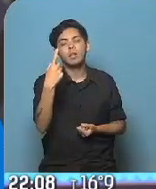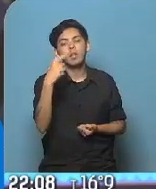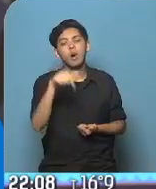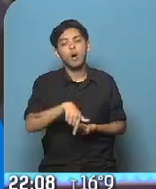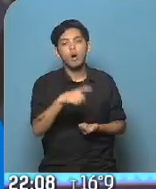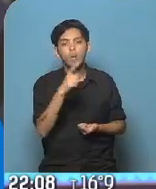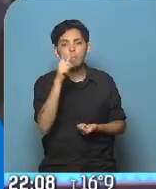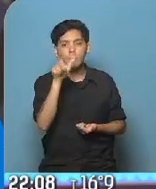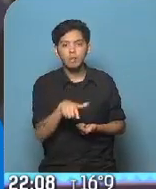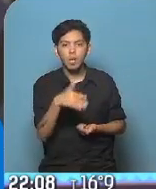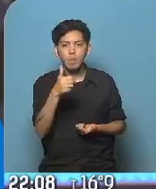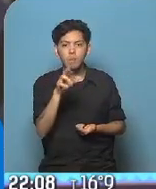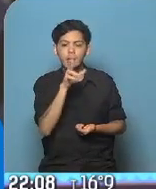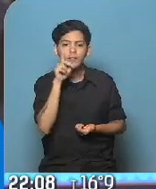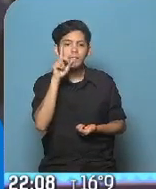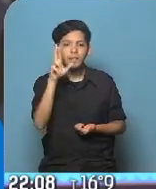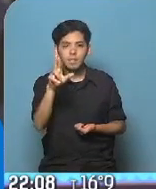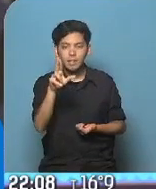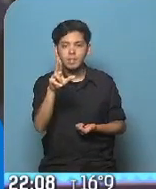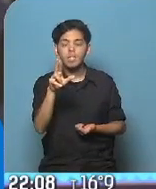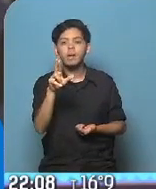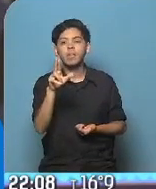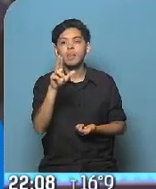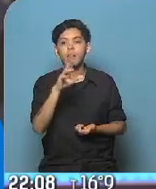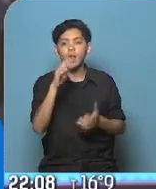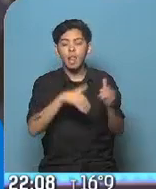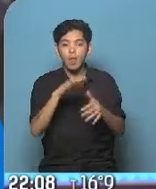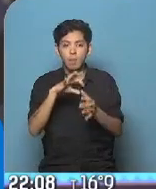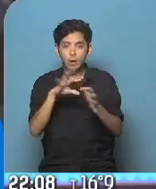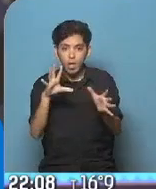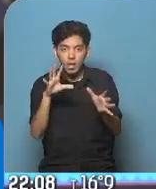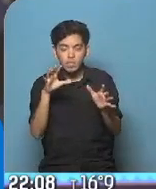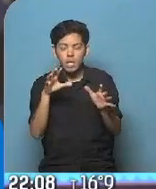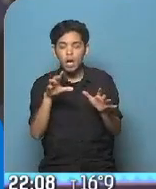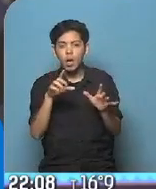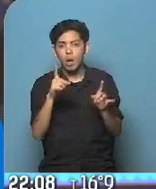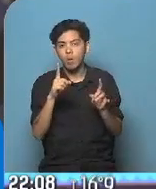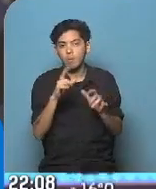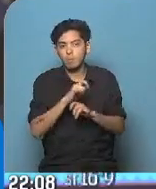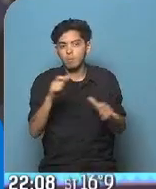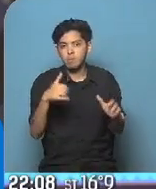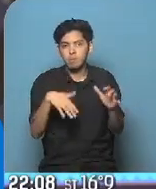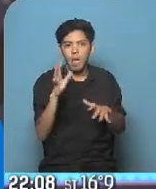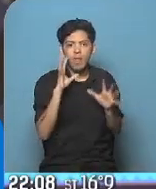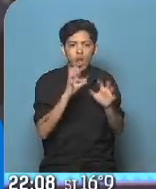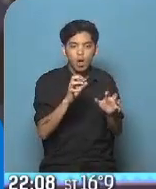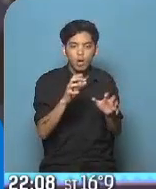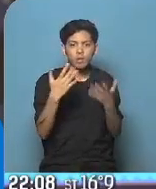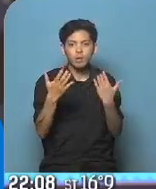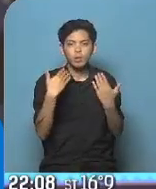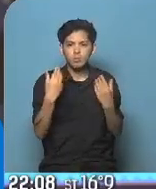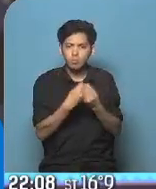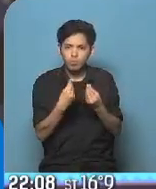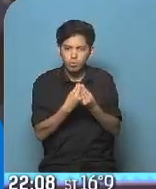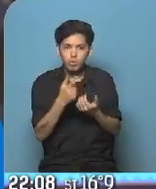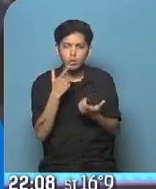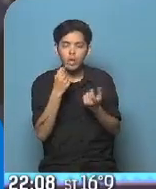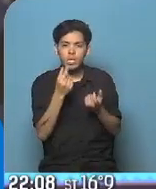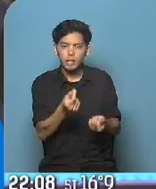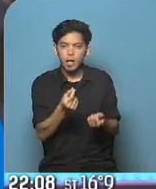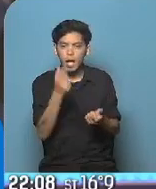mártir de la democracia es el mayor promotor del odio en esta campaña, ¿no? Algo de lo que también se habló y por lo que fue criticada, por ejemplo,